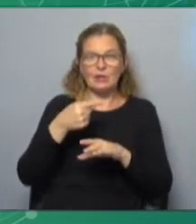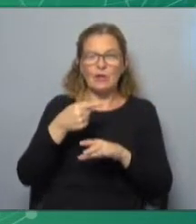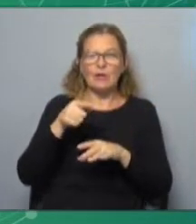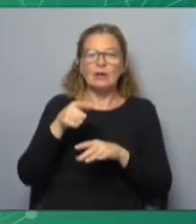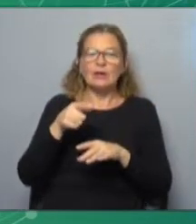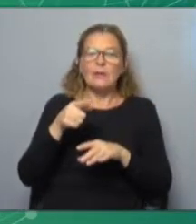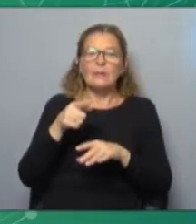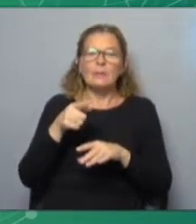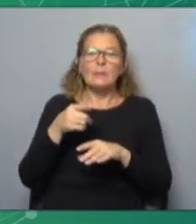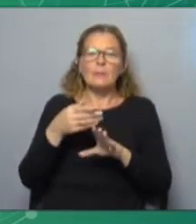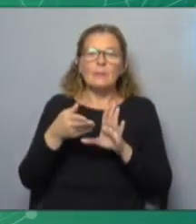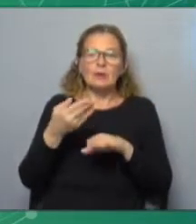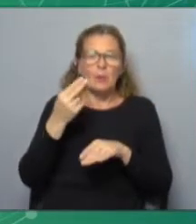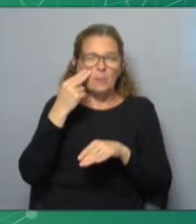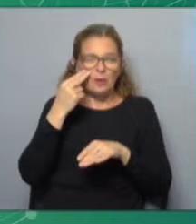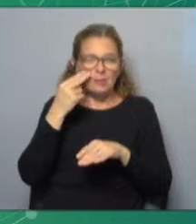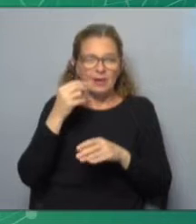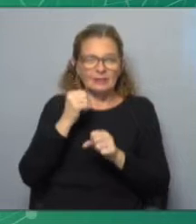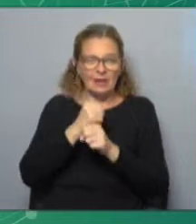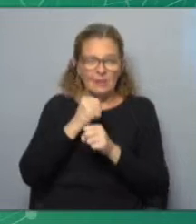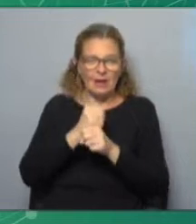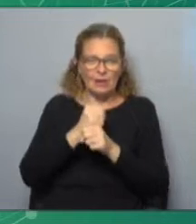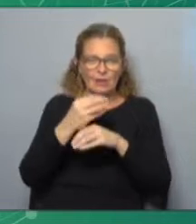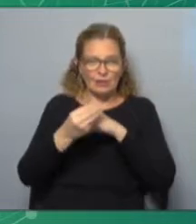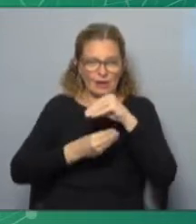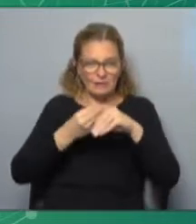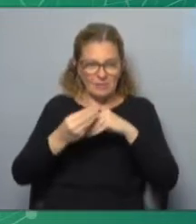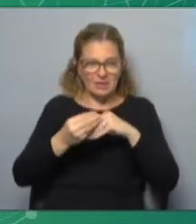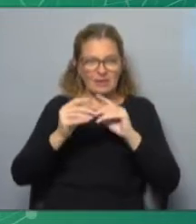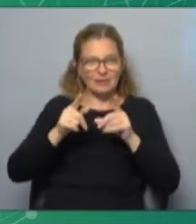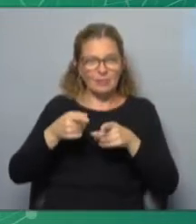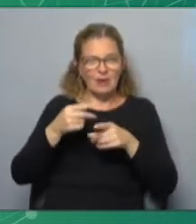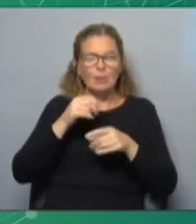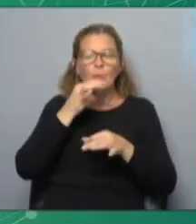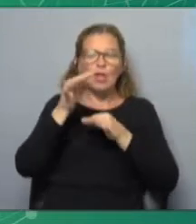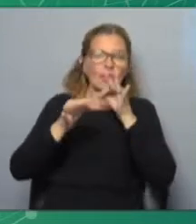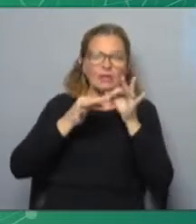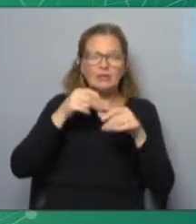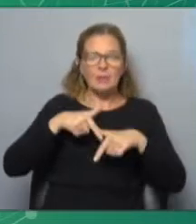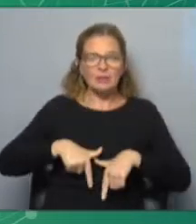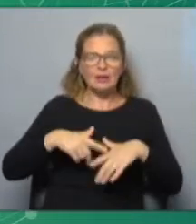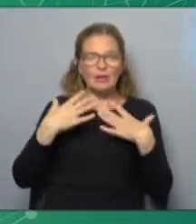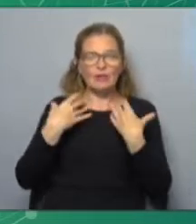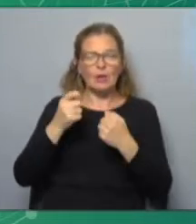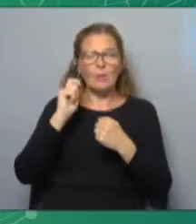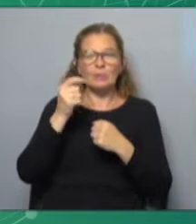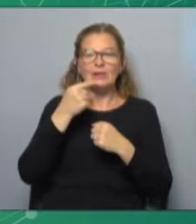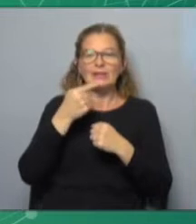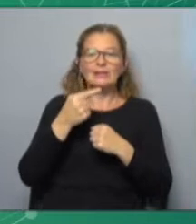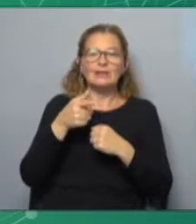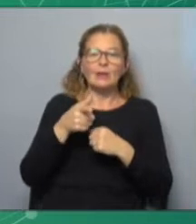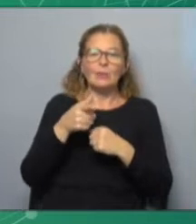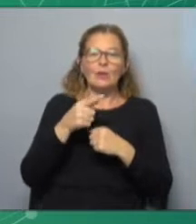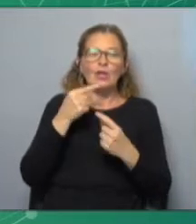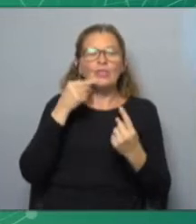Noticias, existió un menoscabo en la esfera laboral, doméstica y familiar del accionante a raíz de los dichos de autoridades del Ministerio de Salud Pública, lo que debe interpretarse